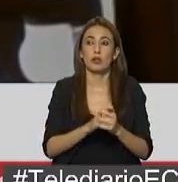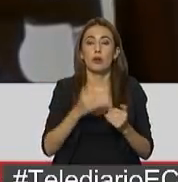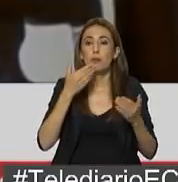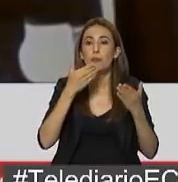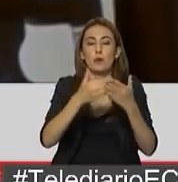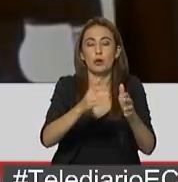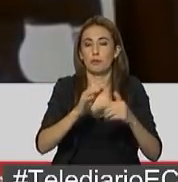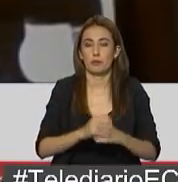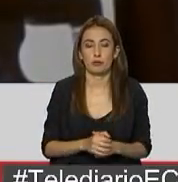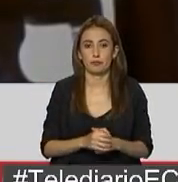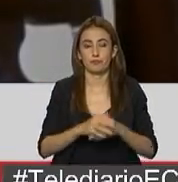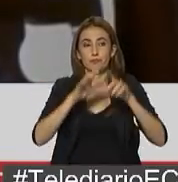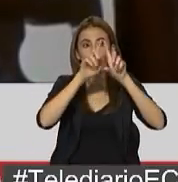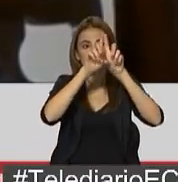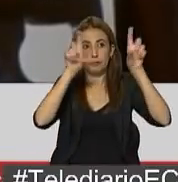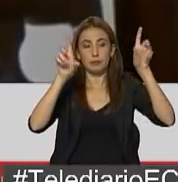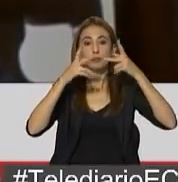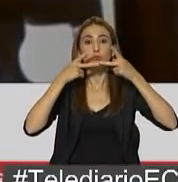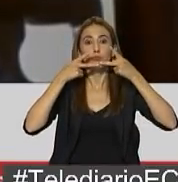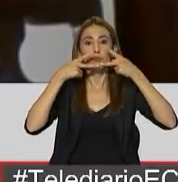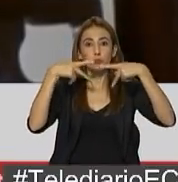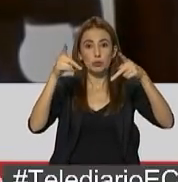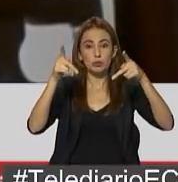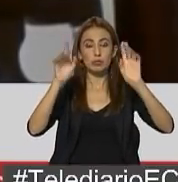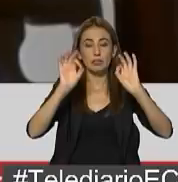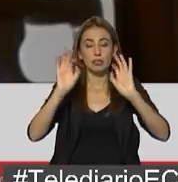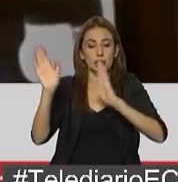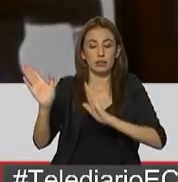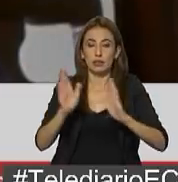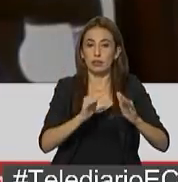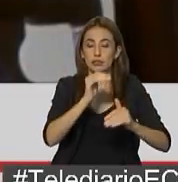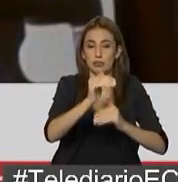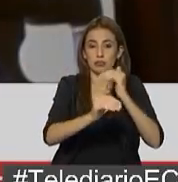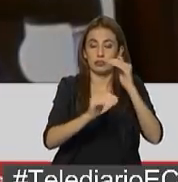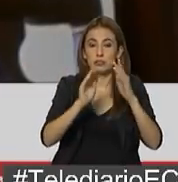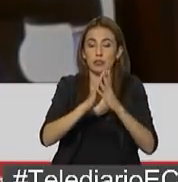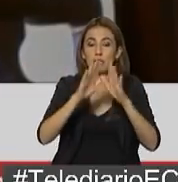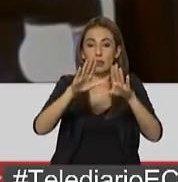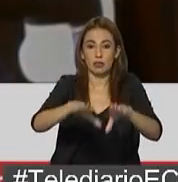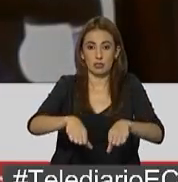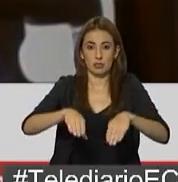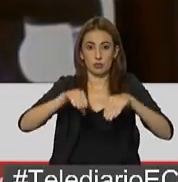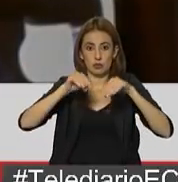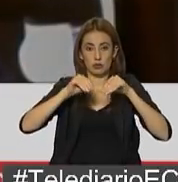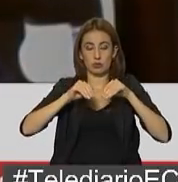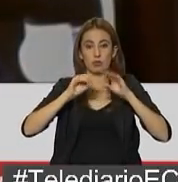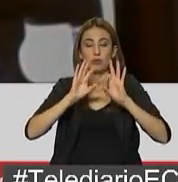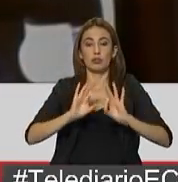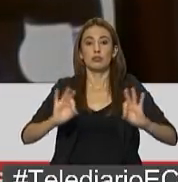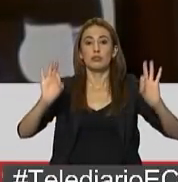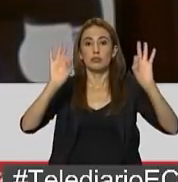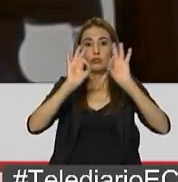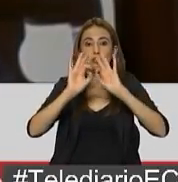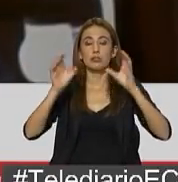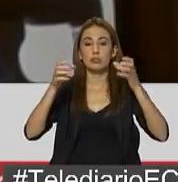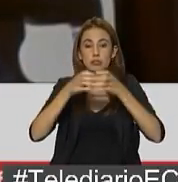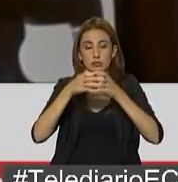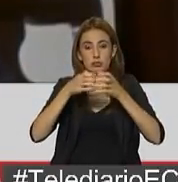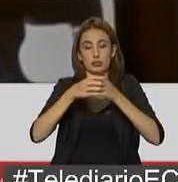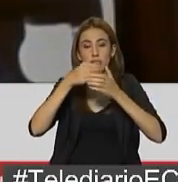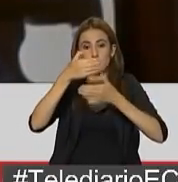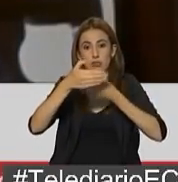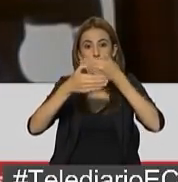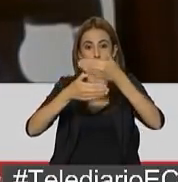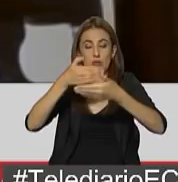sector público, que tiene una capacidad privilegiada, que es la coactiva, por un tiempo determinado va a dejar de ejercer